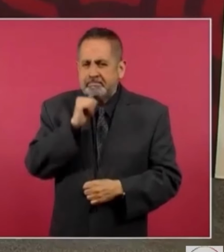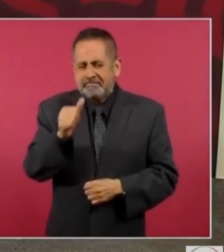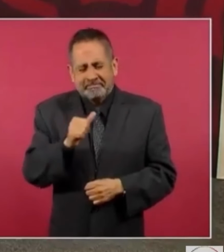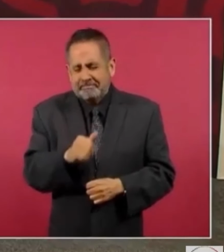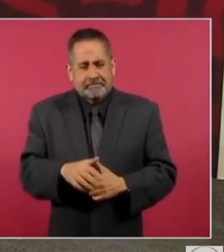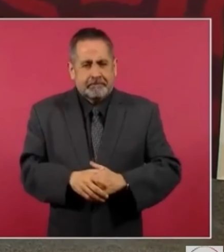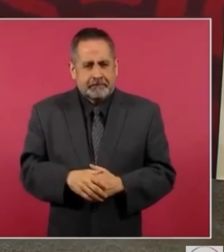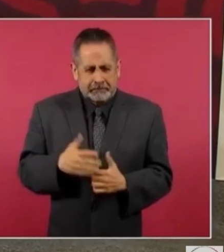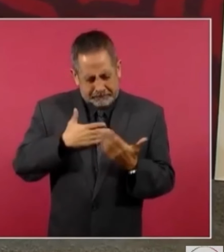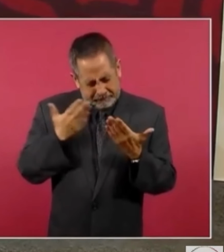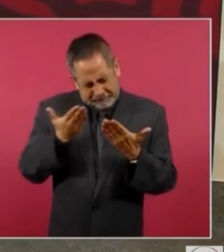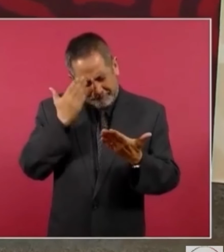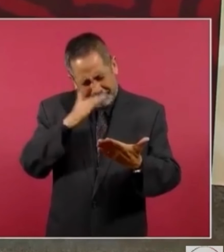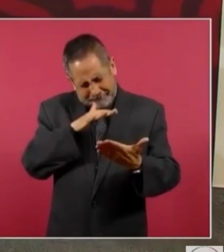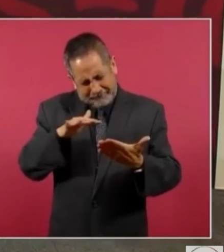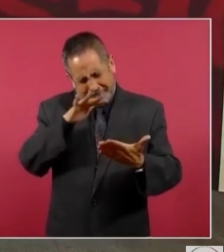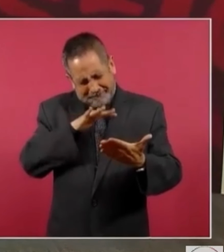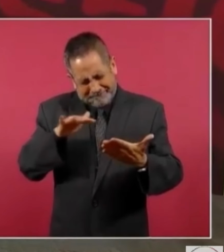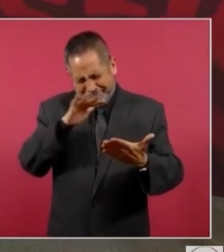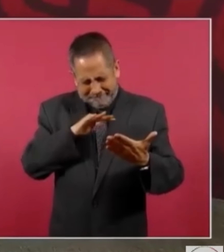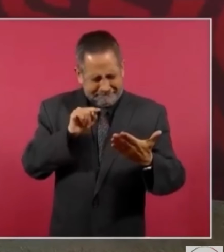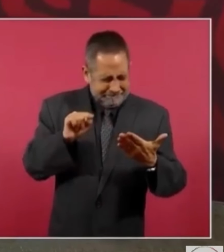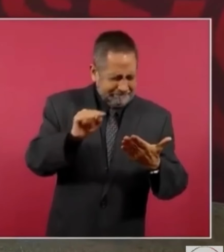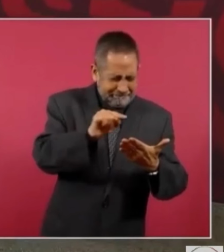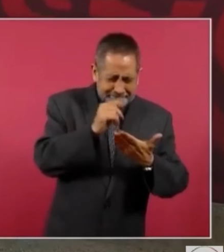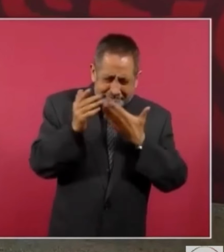Yo lo he estudiado